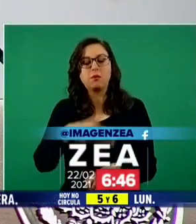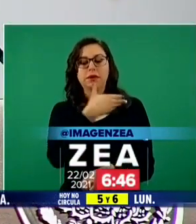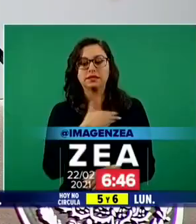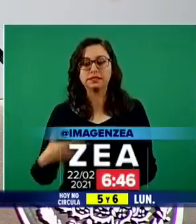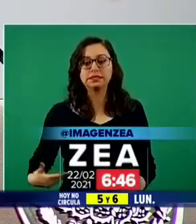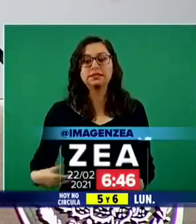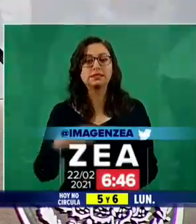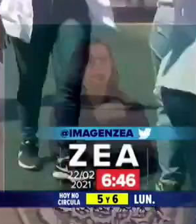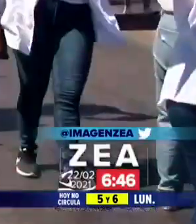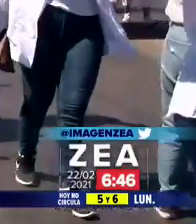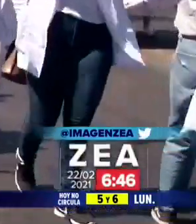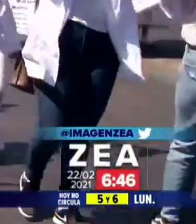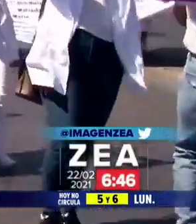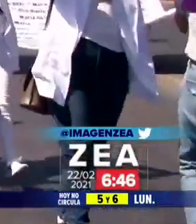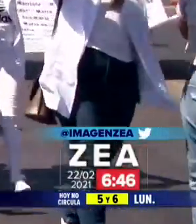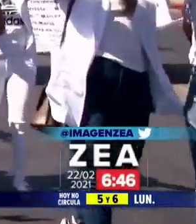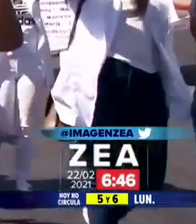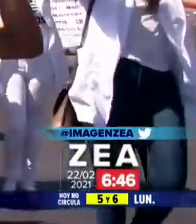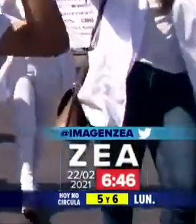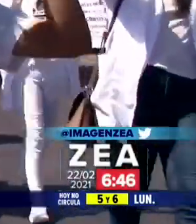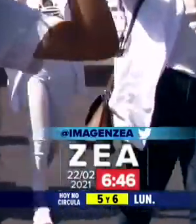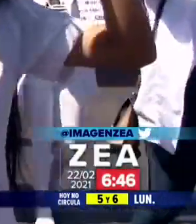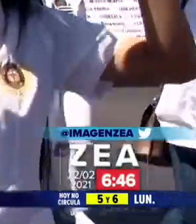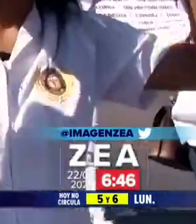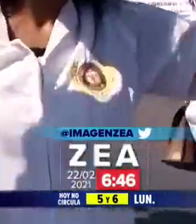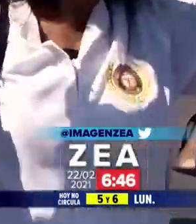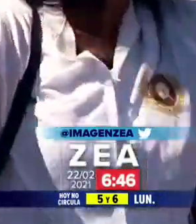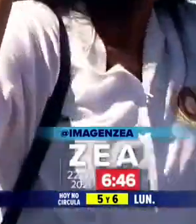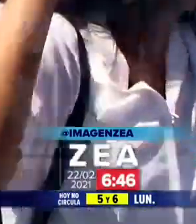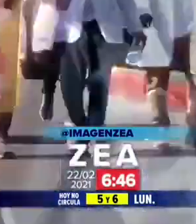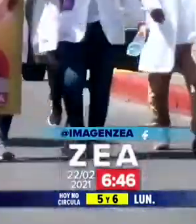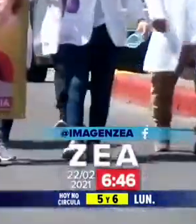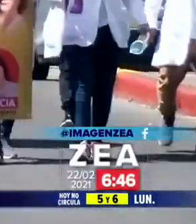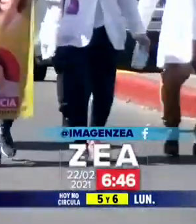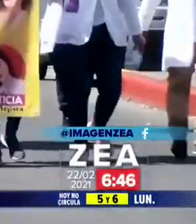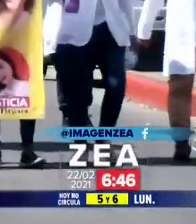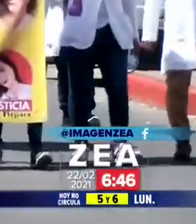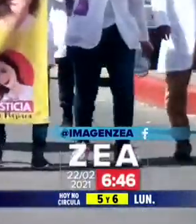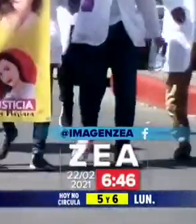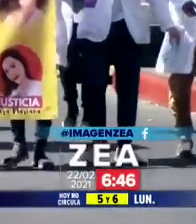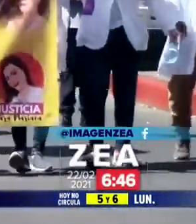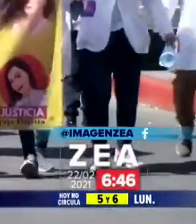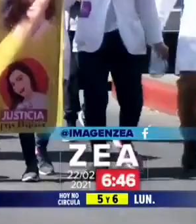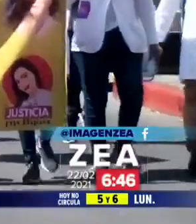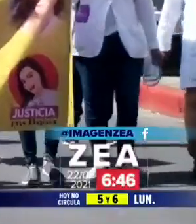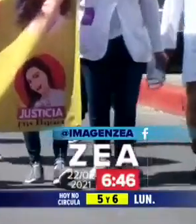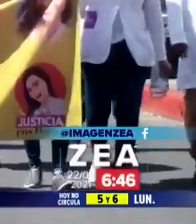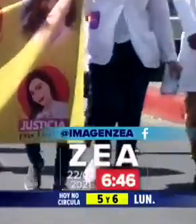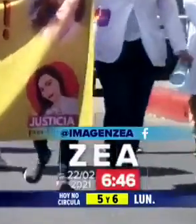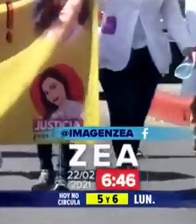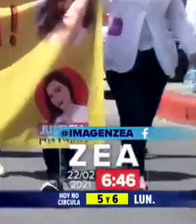resaltó que tres delitos de género van a la baja la trata de personas la violación y el feminicidio